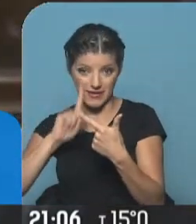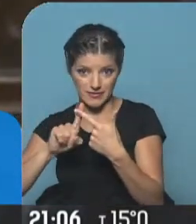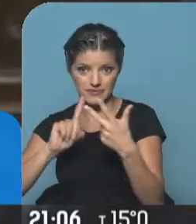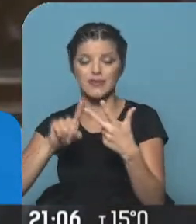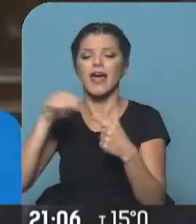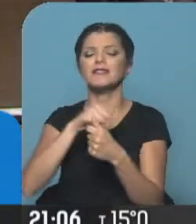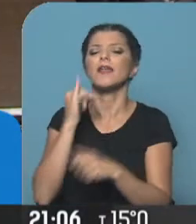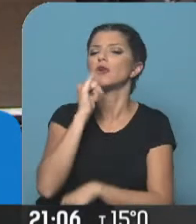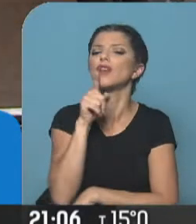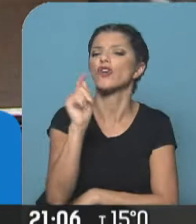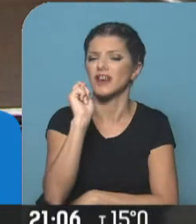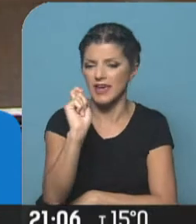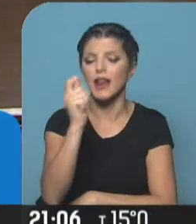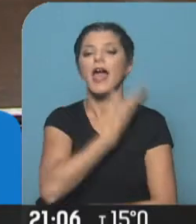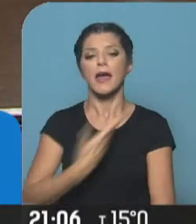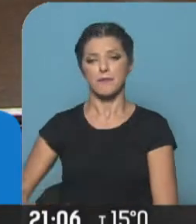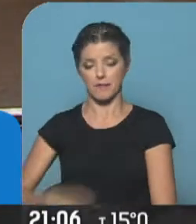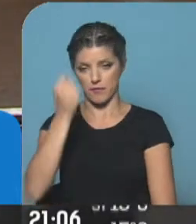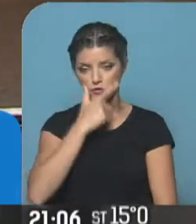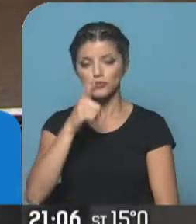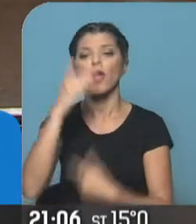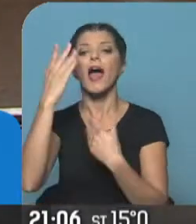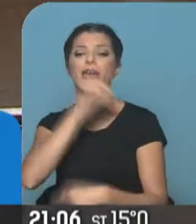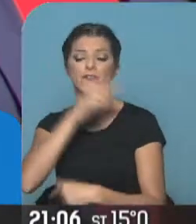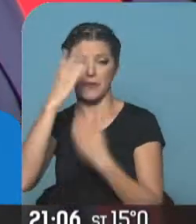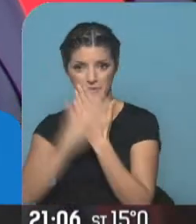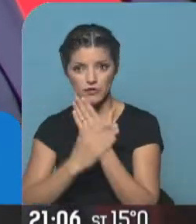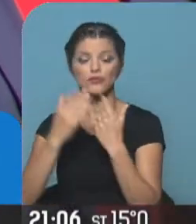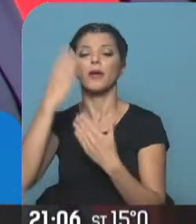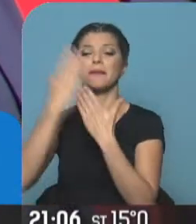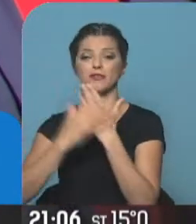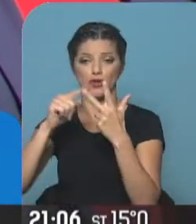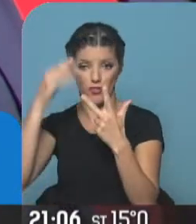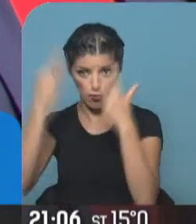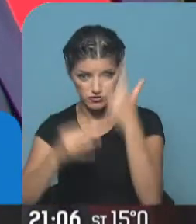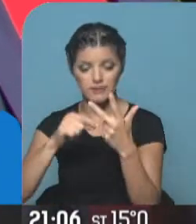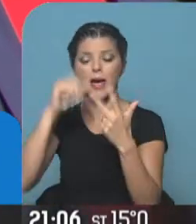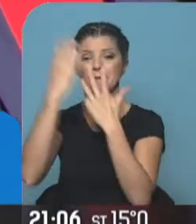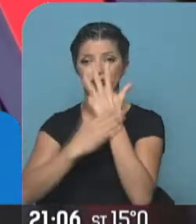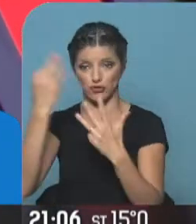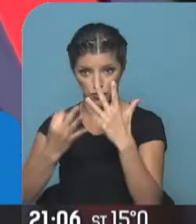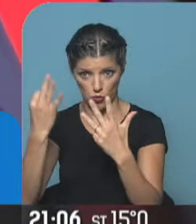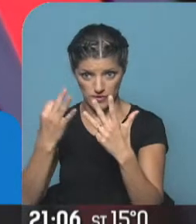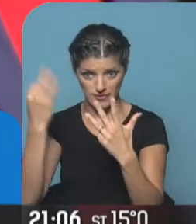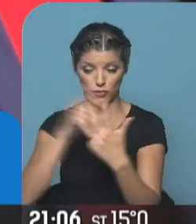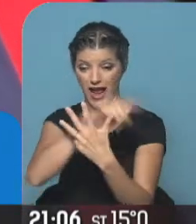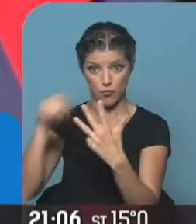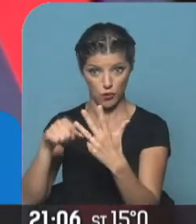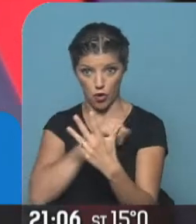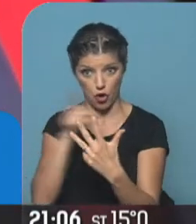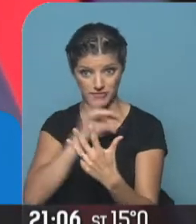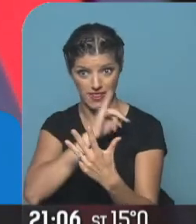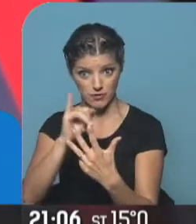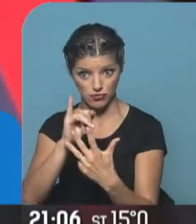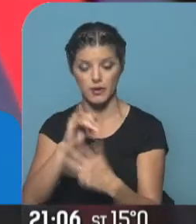al jefe de gabinete y los ministros de Justicia y Seguridad. Para dar inicio a este acto, la pesquisa también